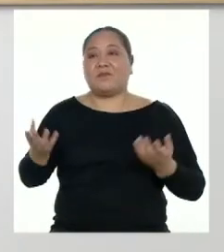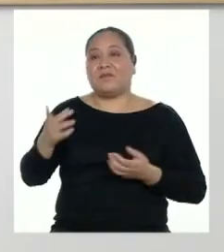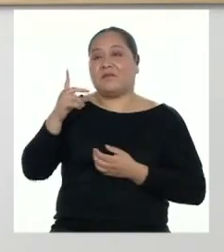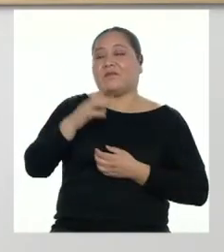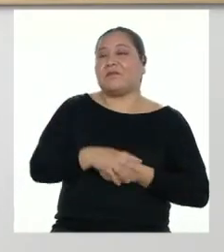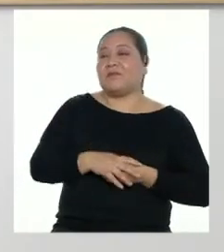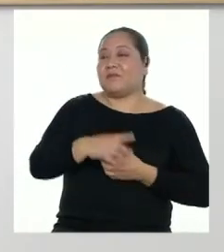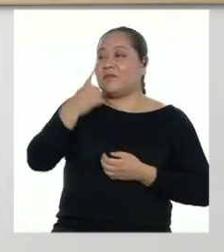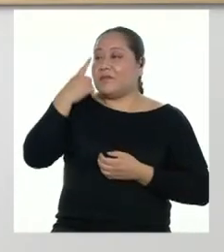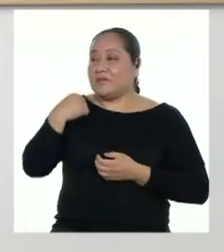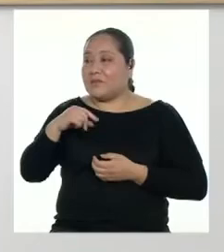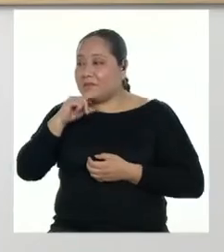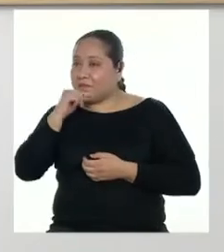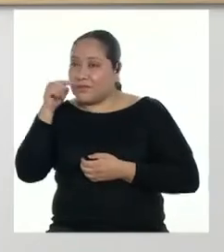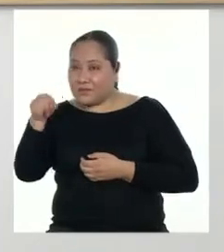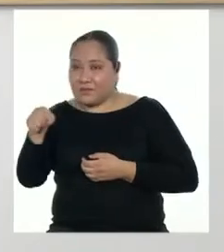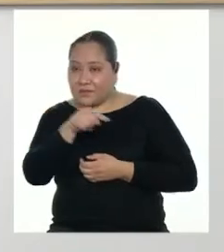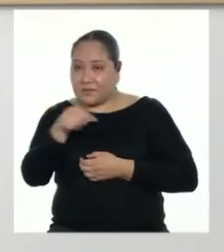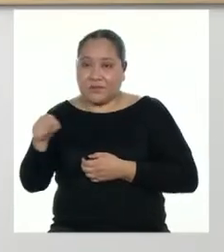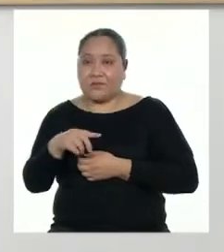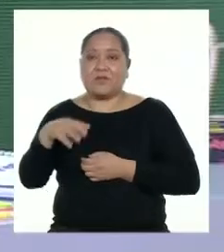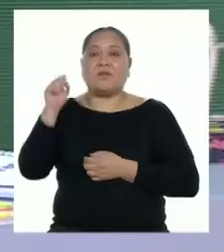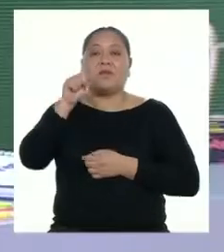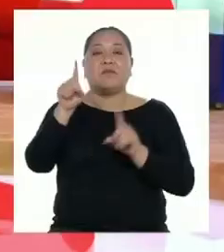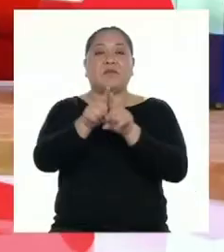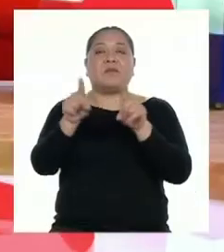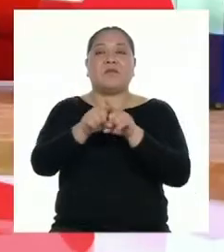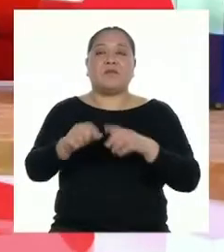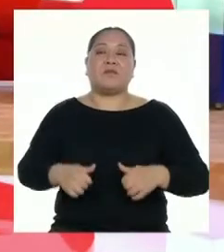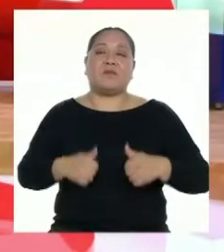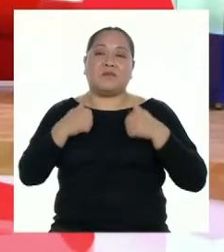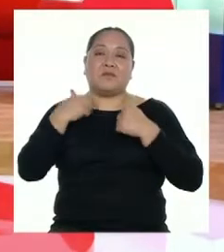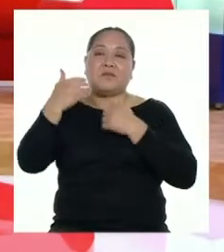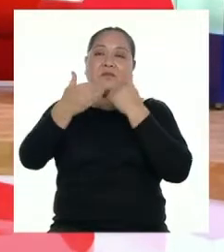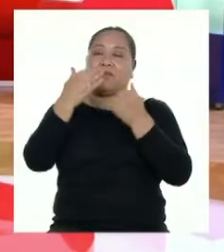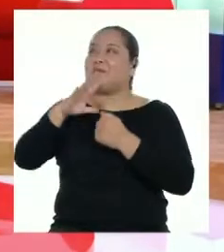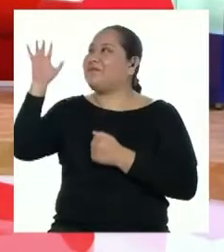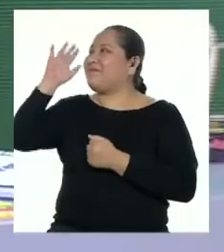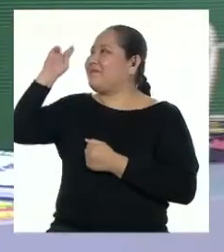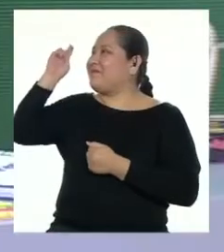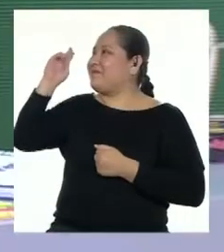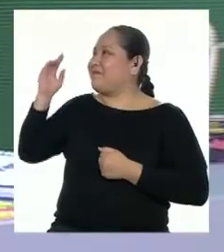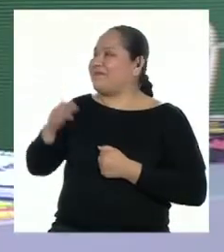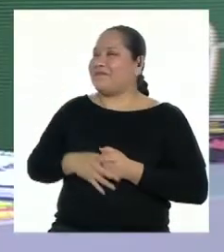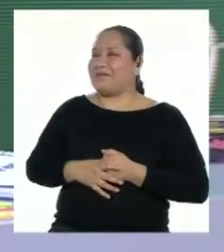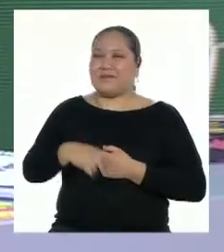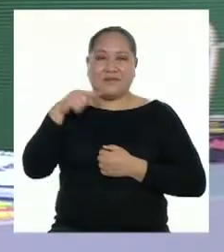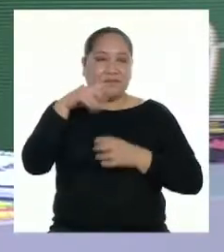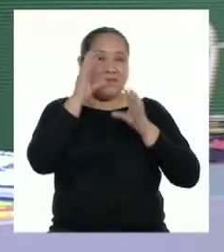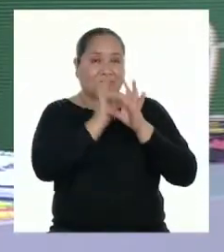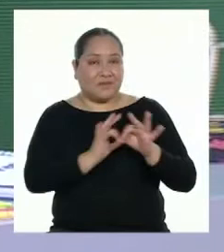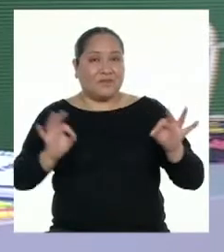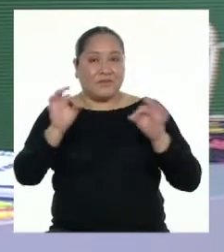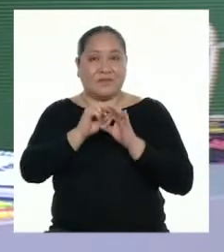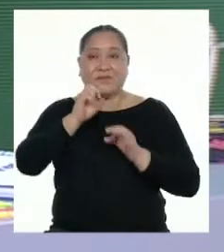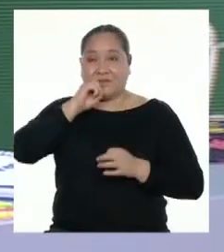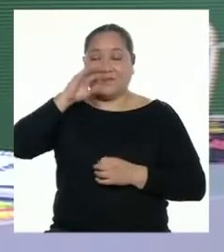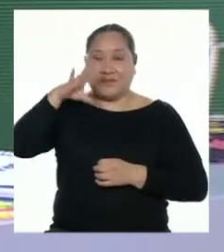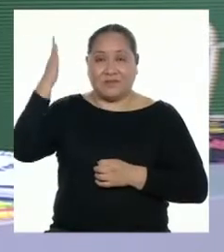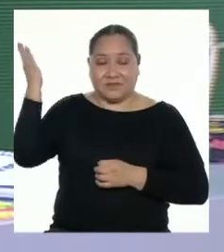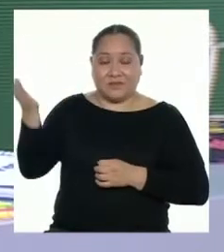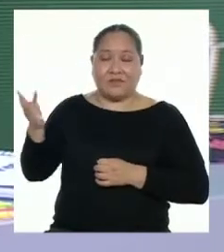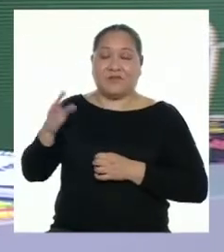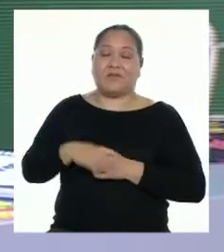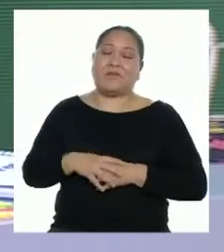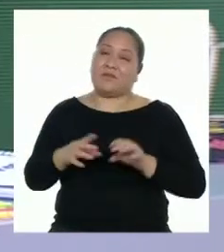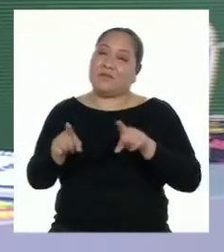los demás viven este proceso también. ¡Hola, profesora! Qué importante es eso que dice, porque a veces